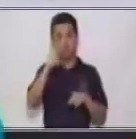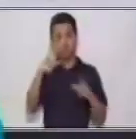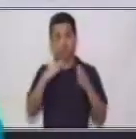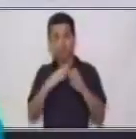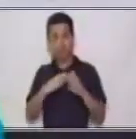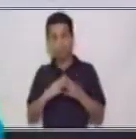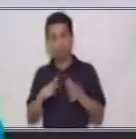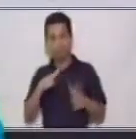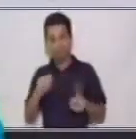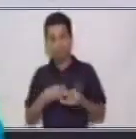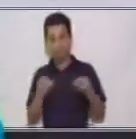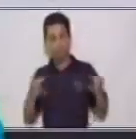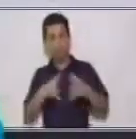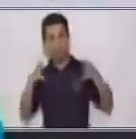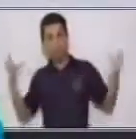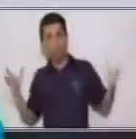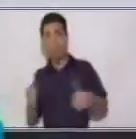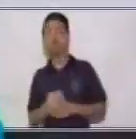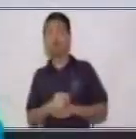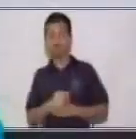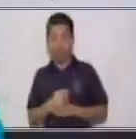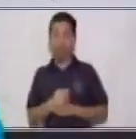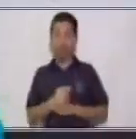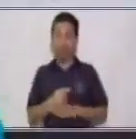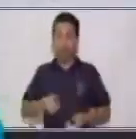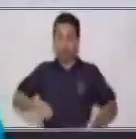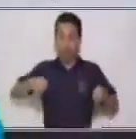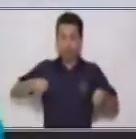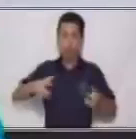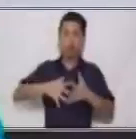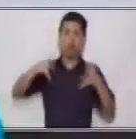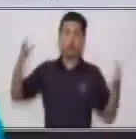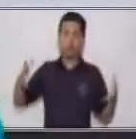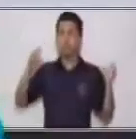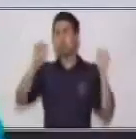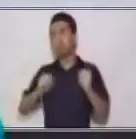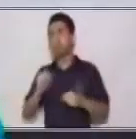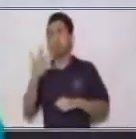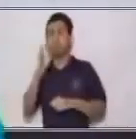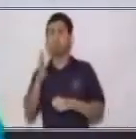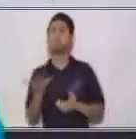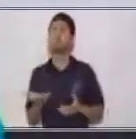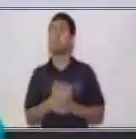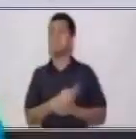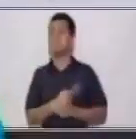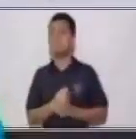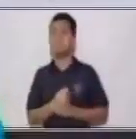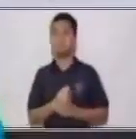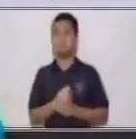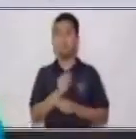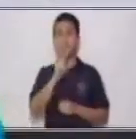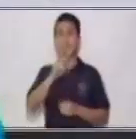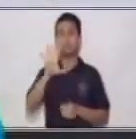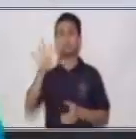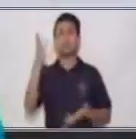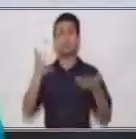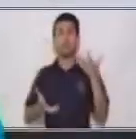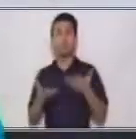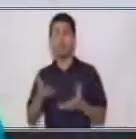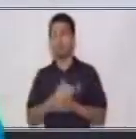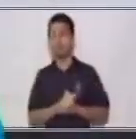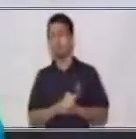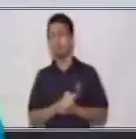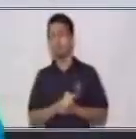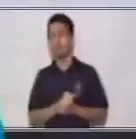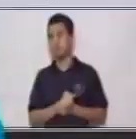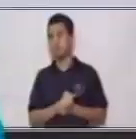mercados, los canastos son grandes, podría pesar 25 libras,